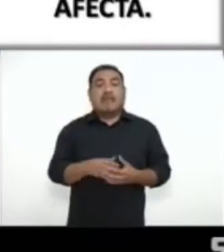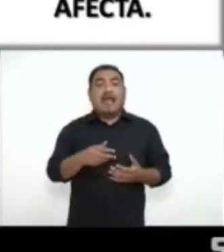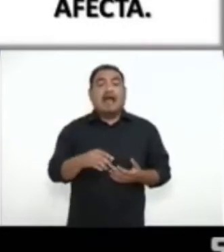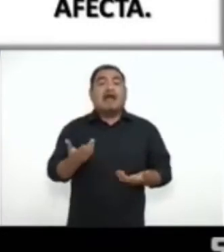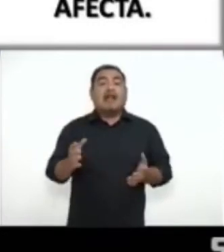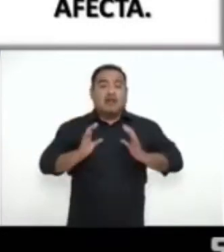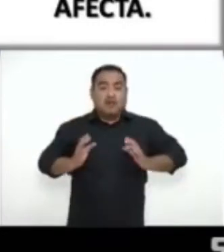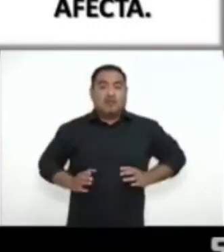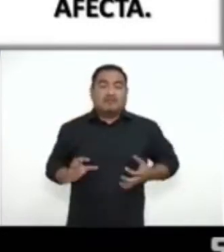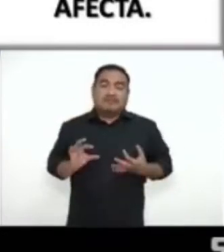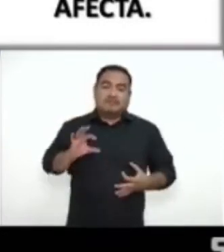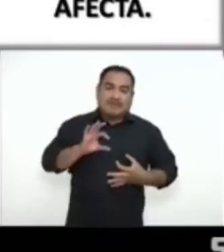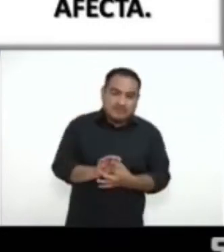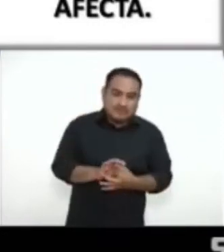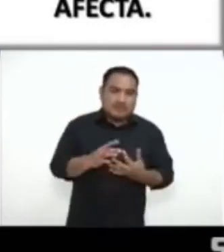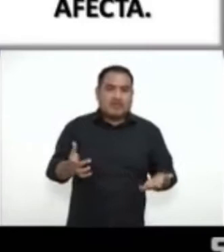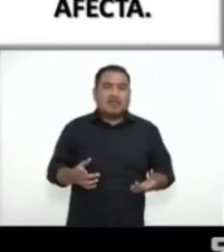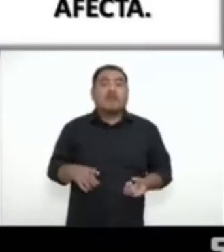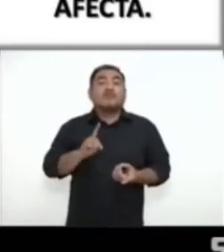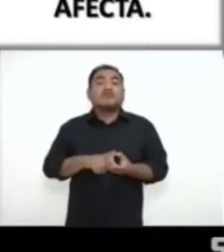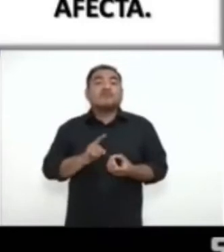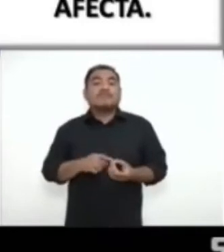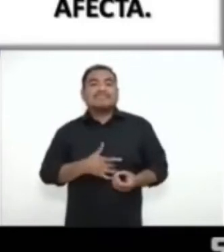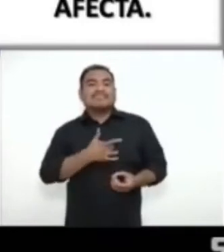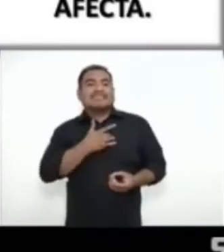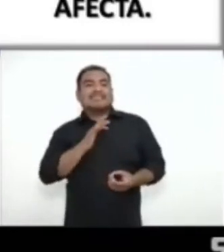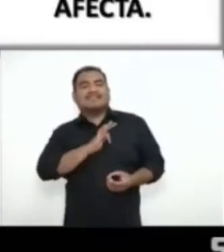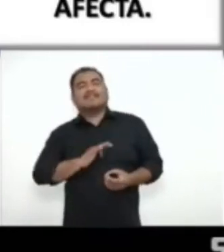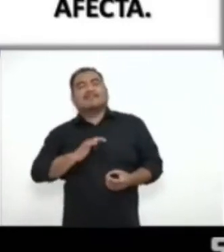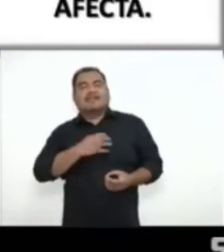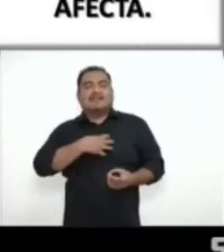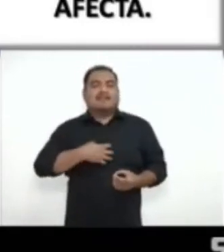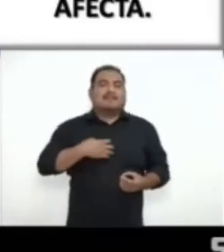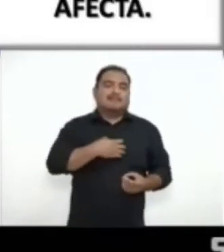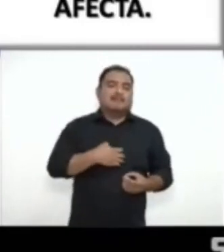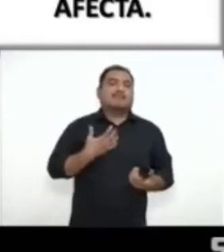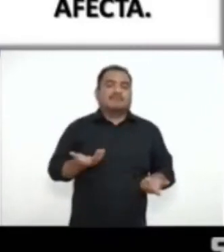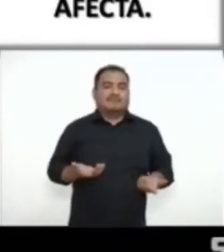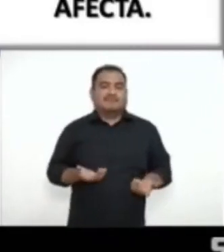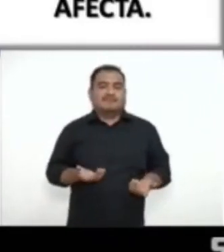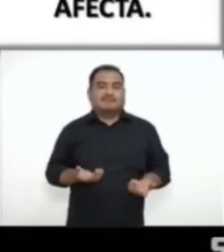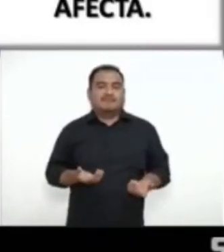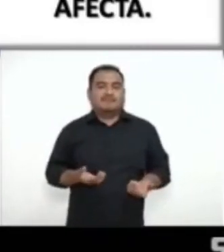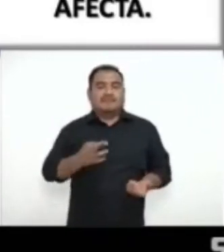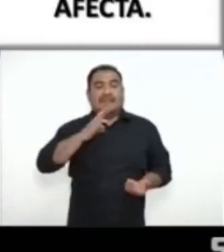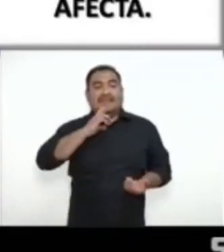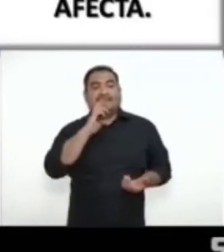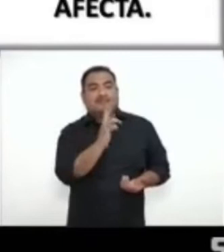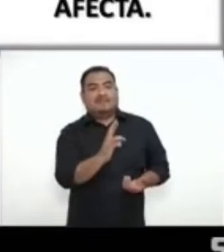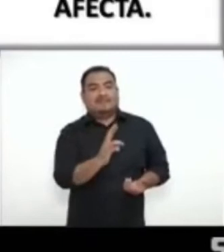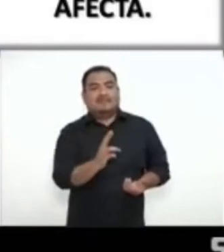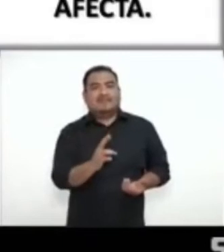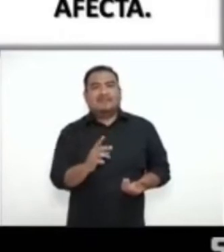cuerpo. ¿Dónde se siente ese contento, esa felicidad? Y usted me dirá, ay, siento como